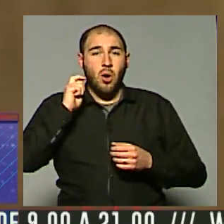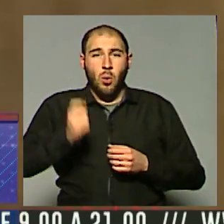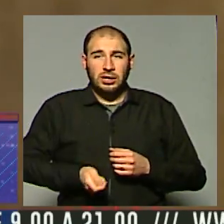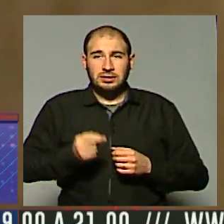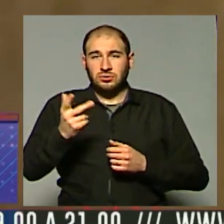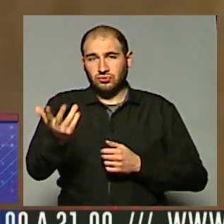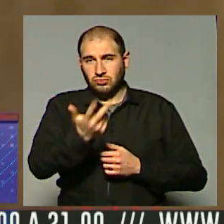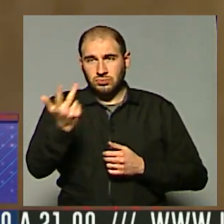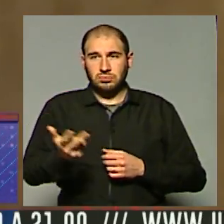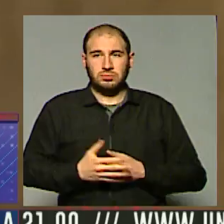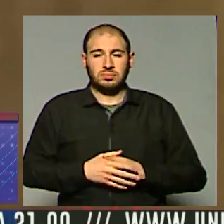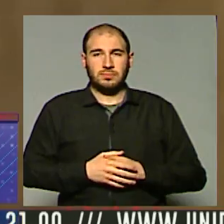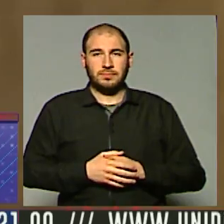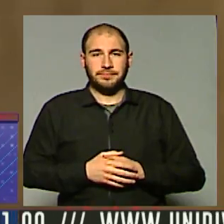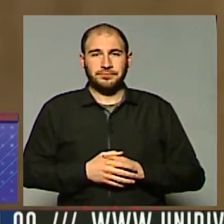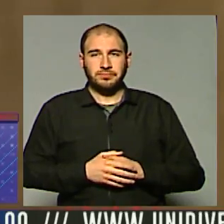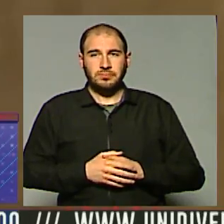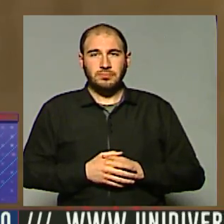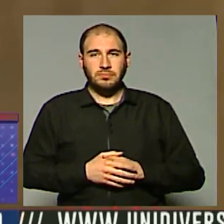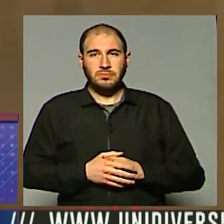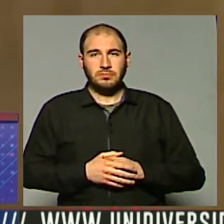señores jueces?